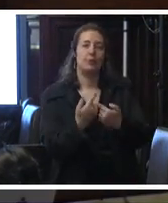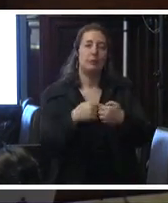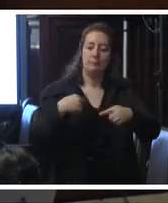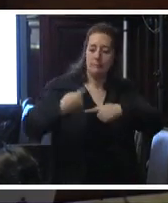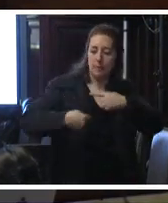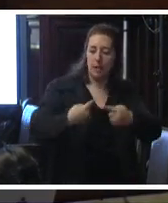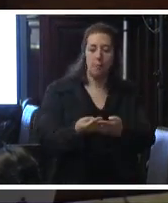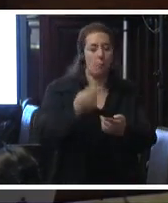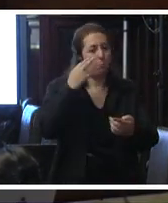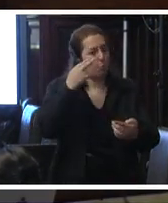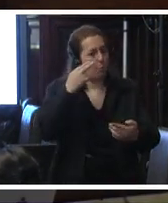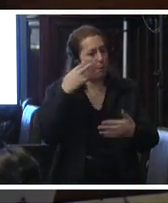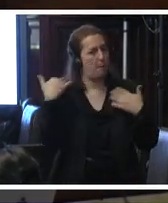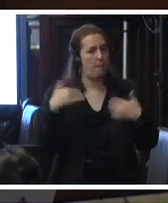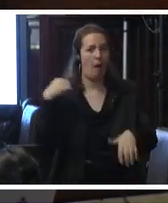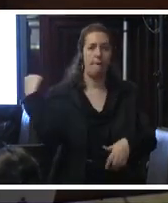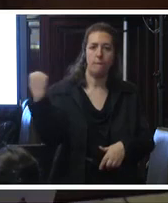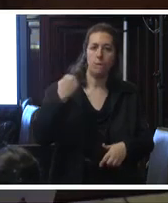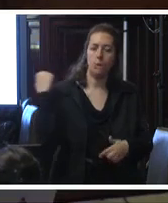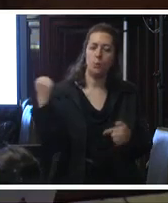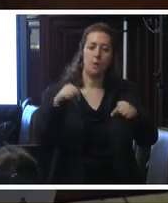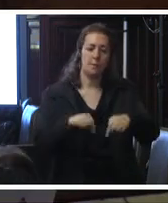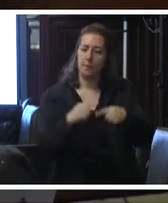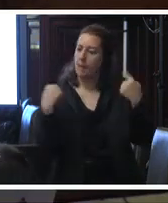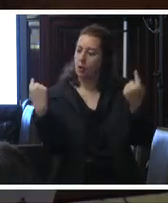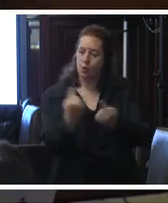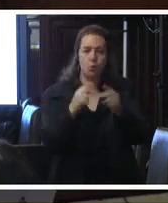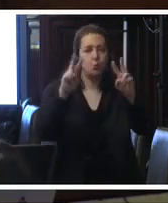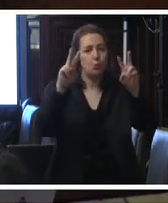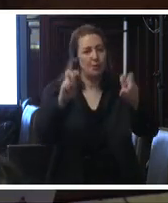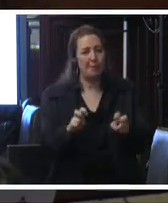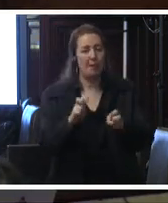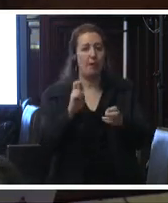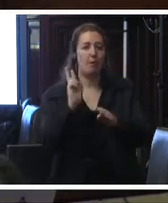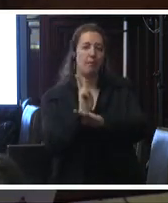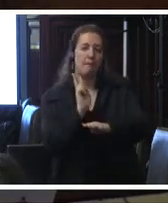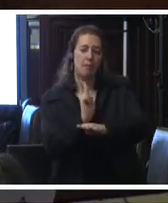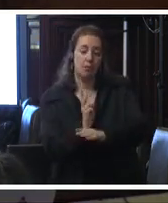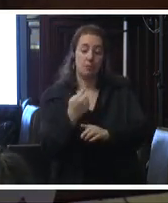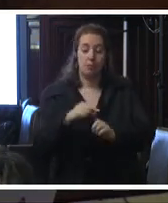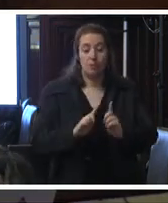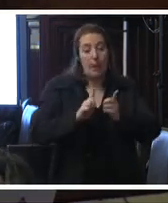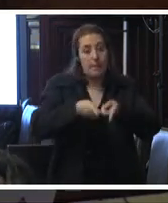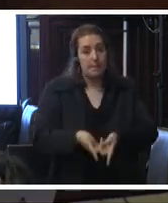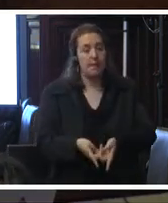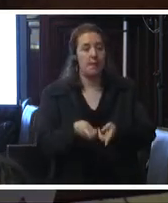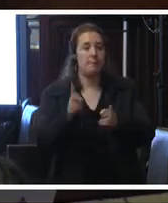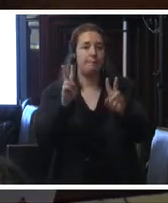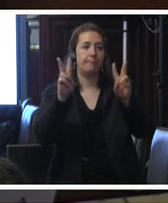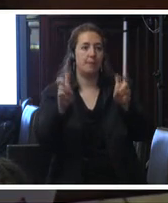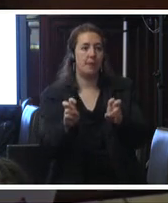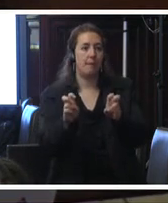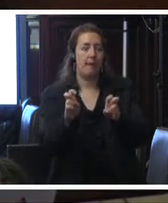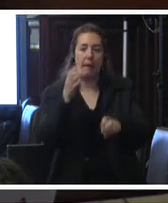siguiendo uno de los problemas fundamentales para nosotros, que es el tema de los defensores, pero en particular el tema de